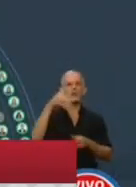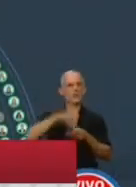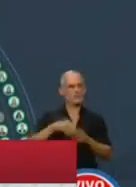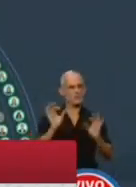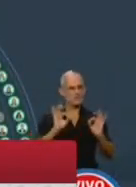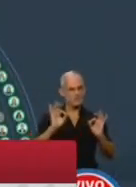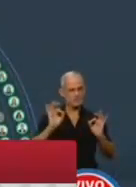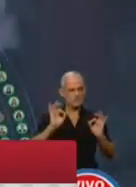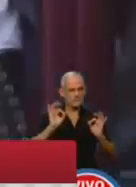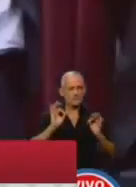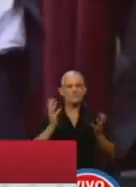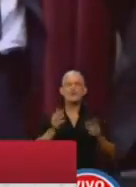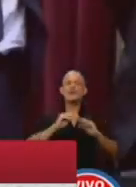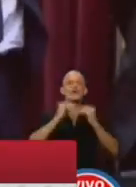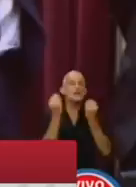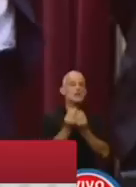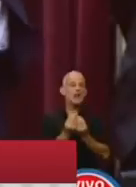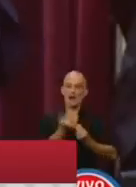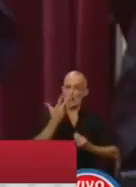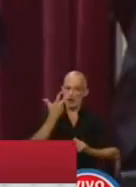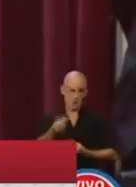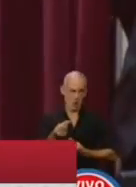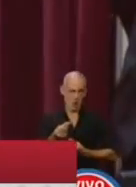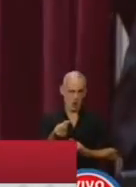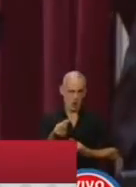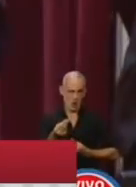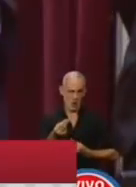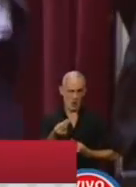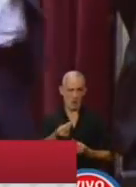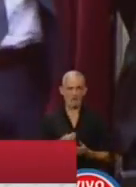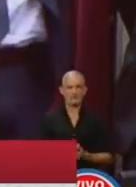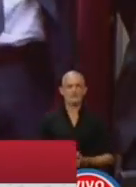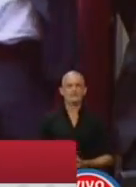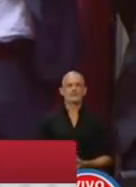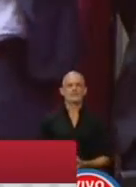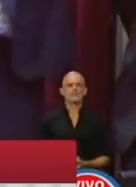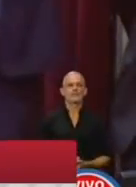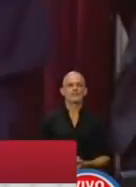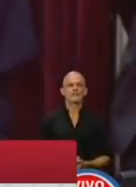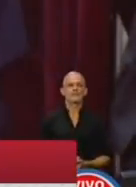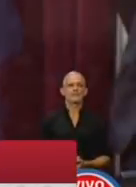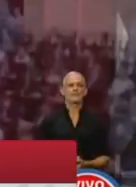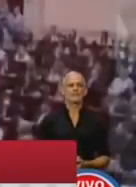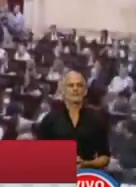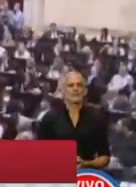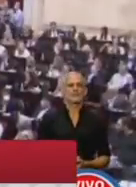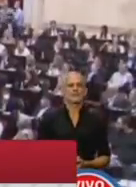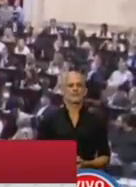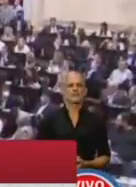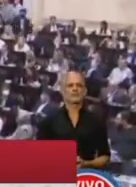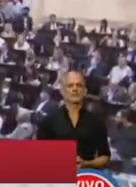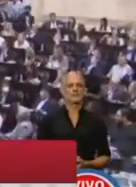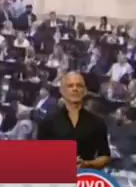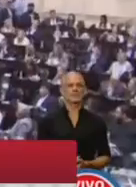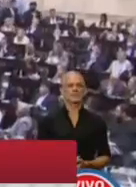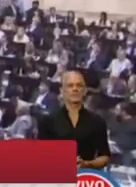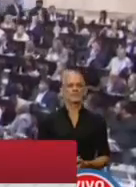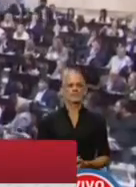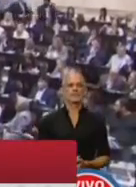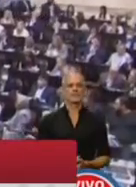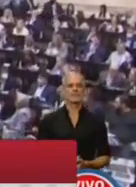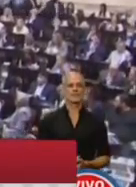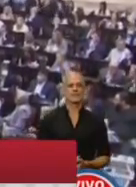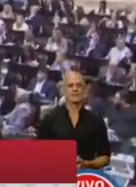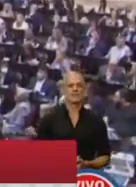de un proyecto que no tenía salida, estaba mal para el gobierno. Entonces, lo que se propone es que el